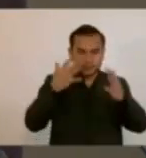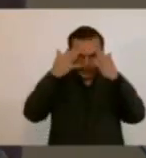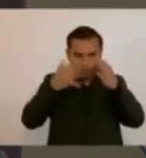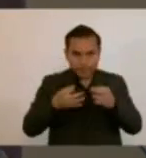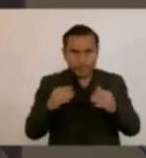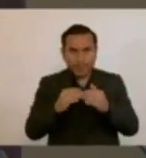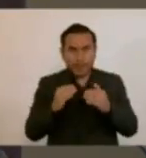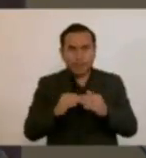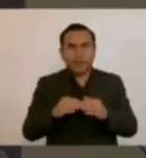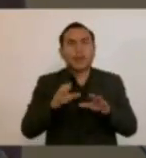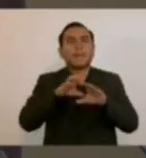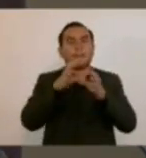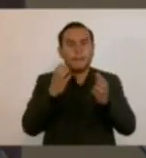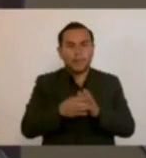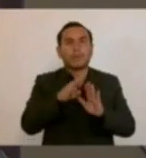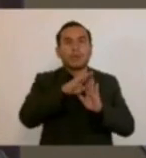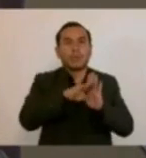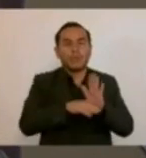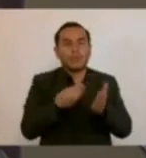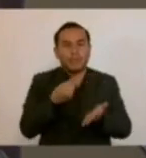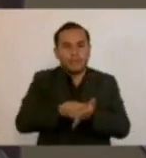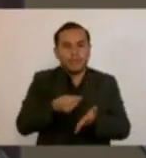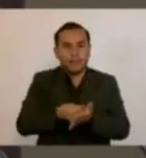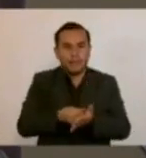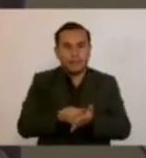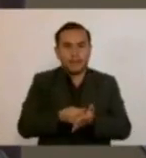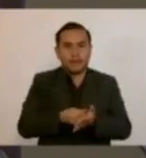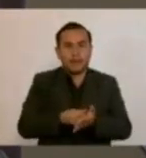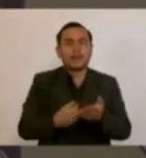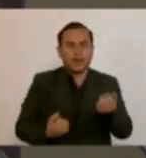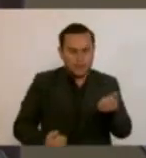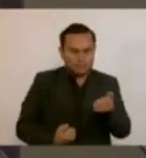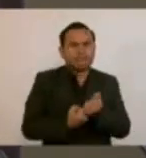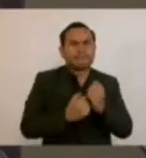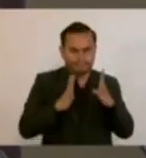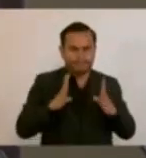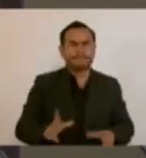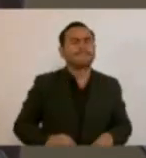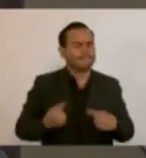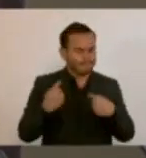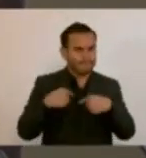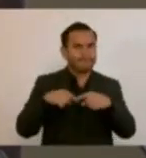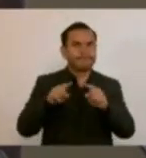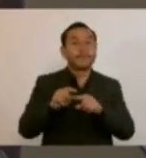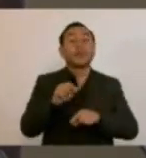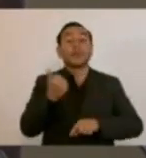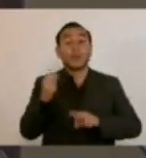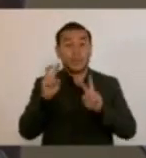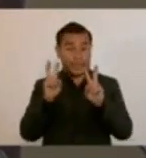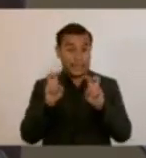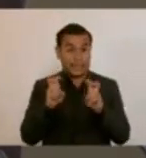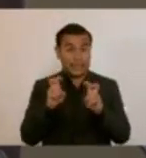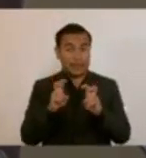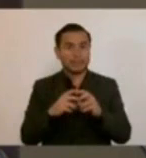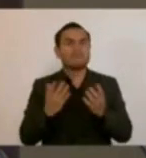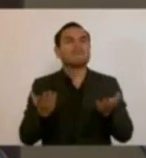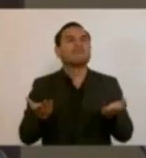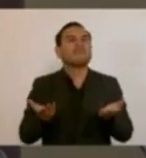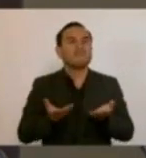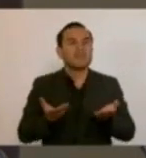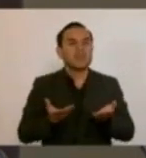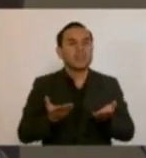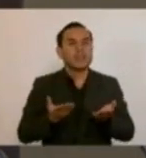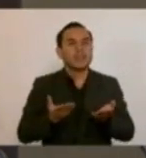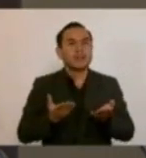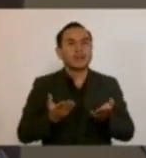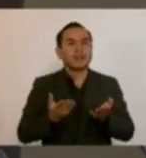mundo. Quiero decirles que van a tener todo nuestro apoyo como gobierno. Lo otro es que vamos a presentar un